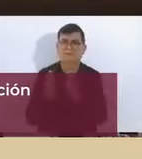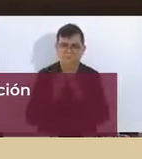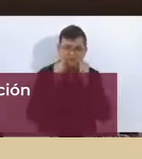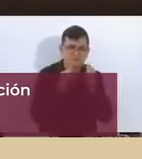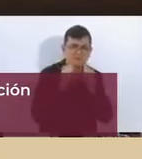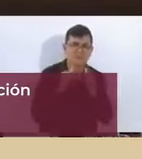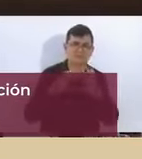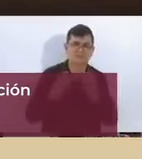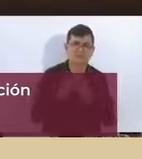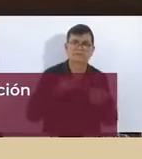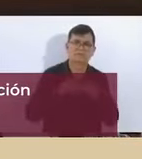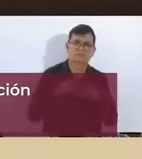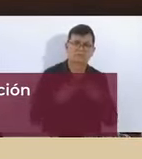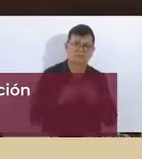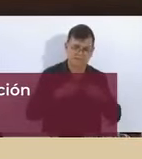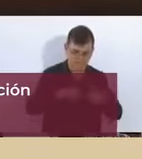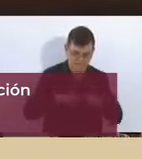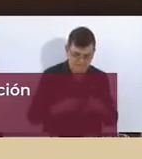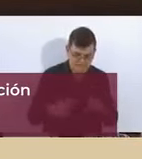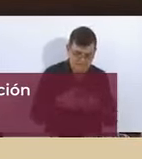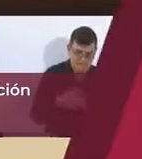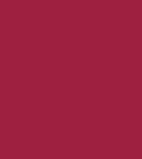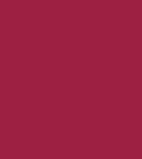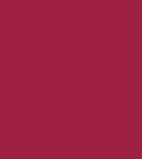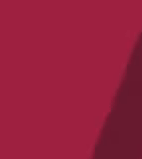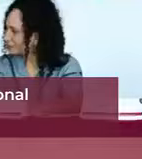Acapulco y Coyuca de Benítez que fueron afectados por el huracán Otis.